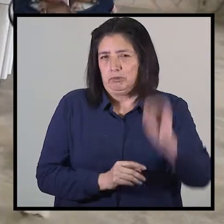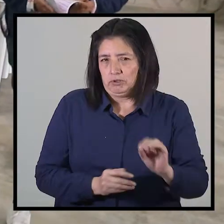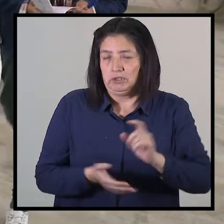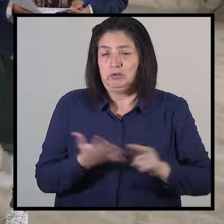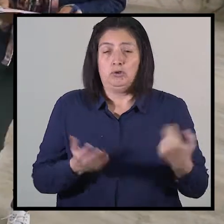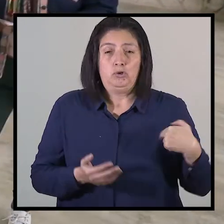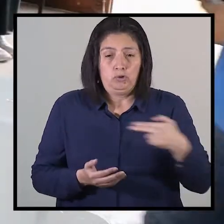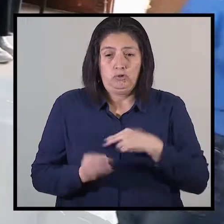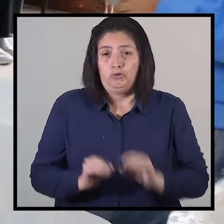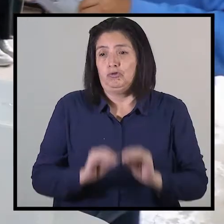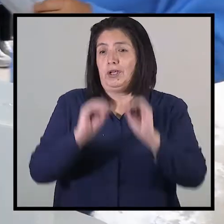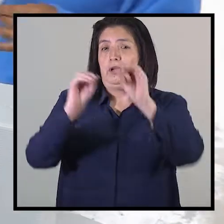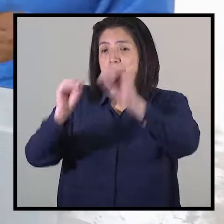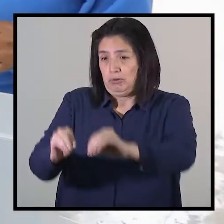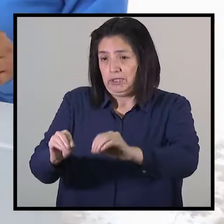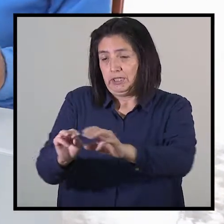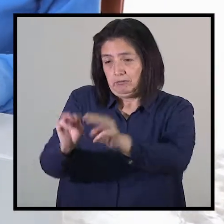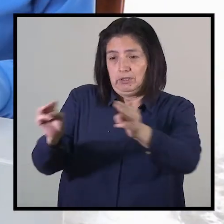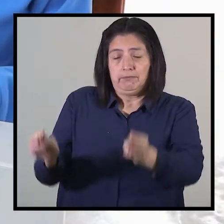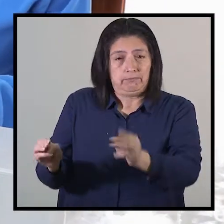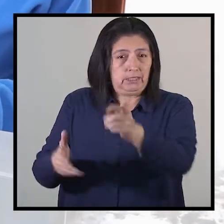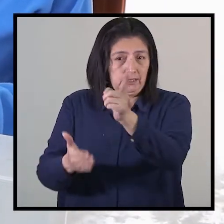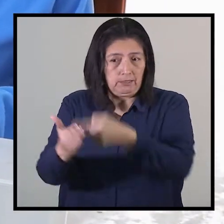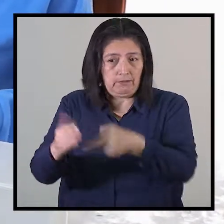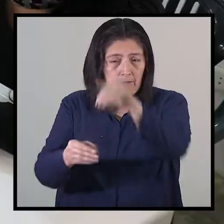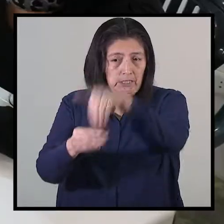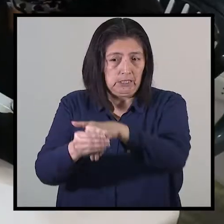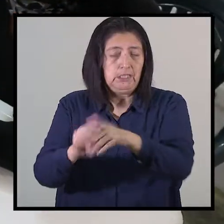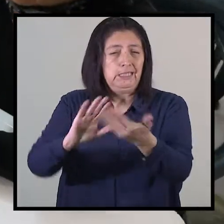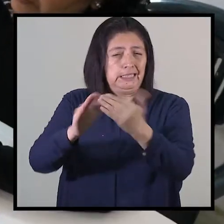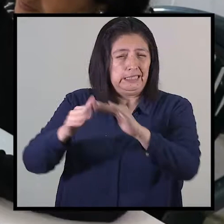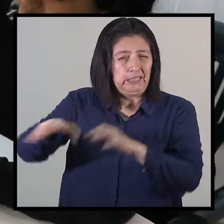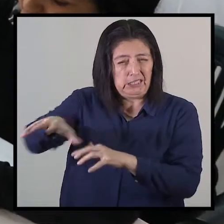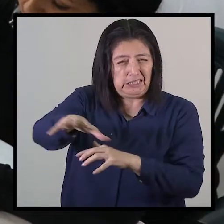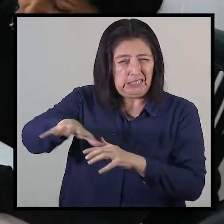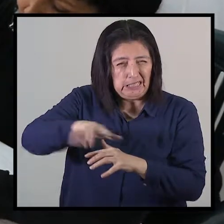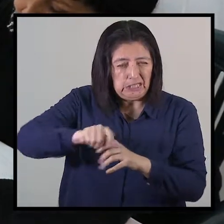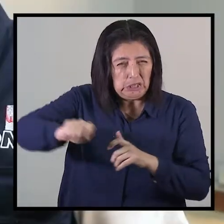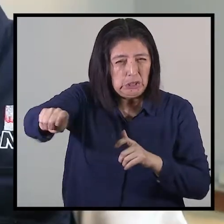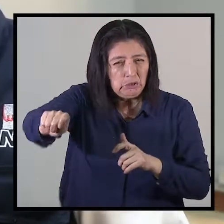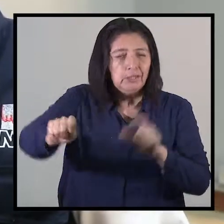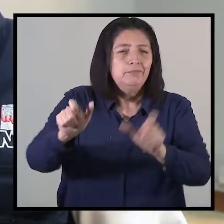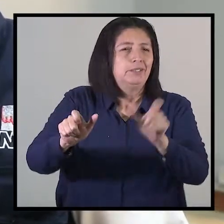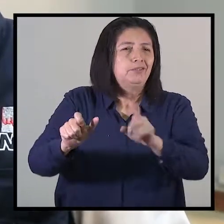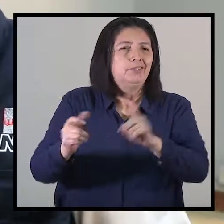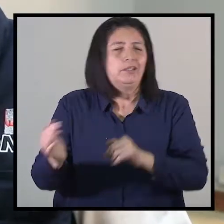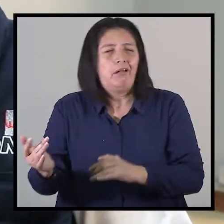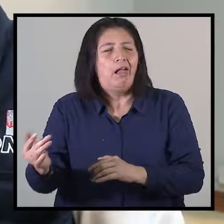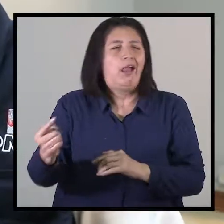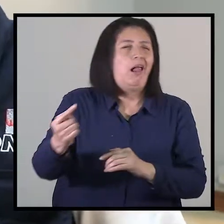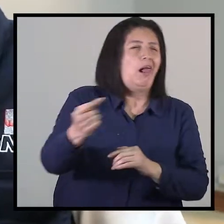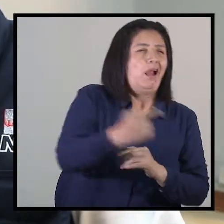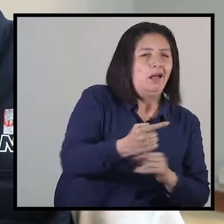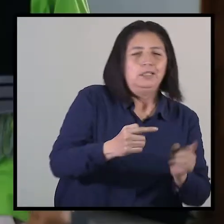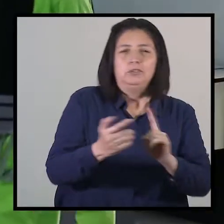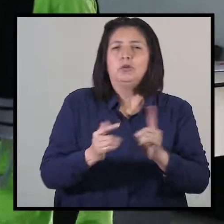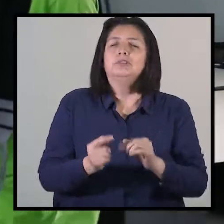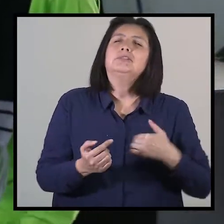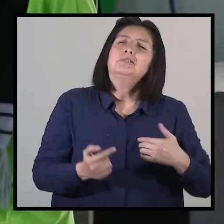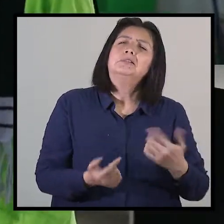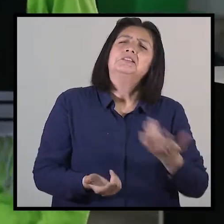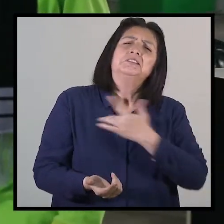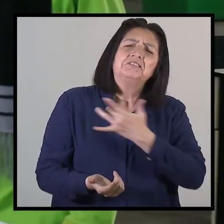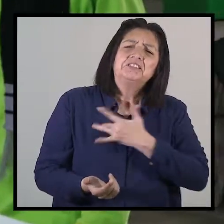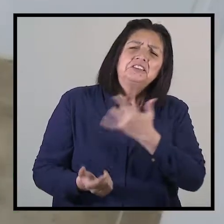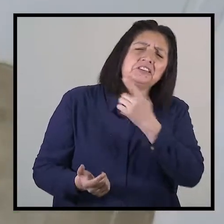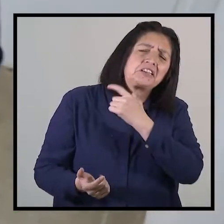nosotros instalarle su mesa de sufragio en su centro poblado, los ciudadanos tienen que movilizarse y básicamente sienten la presencia del Estado. Todos